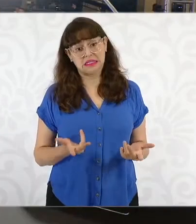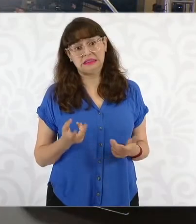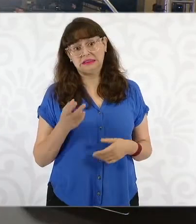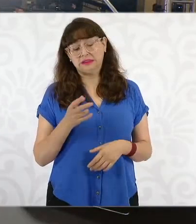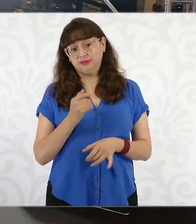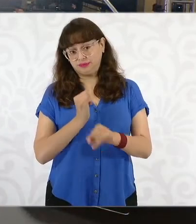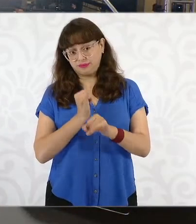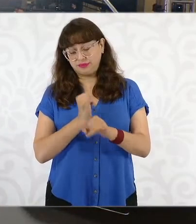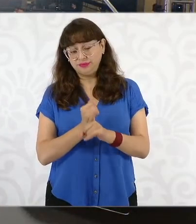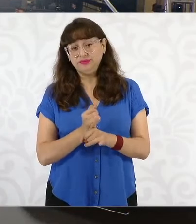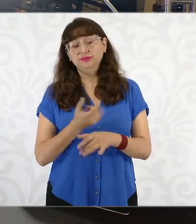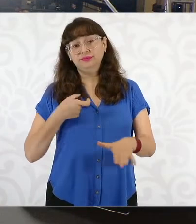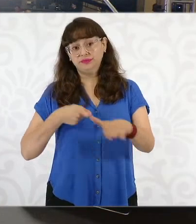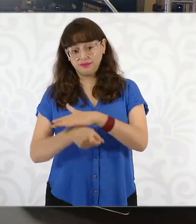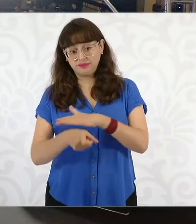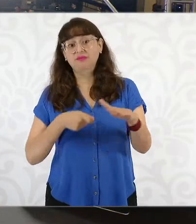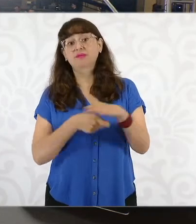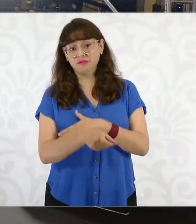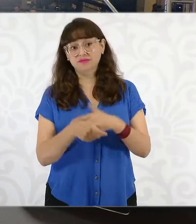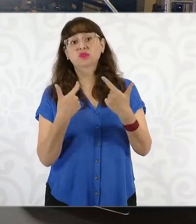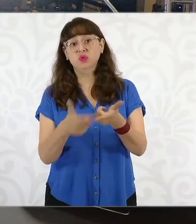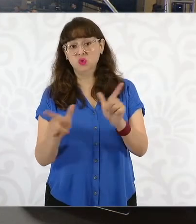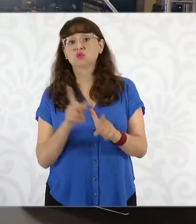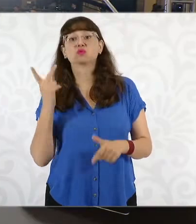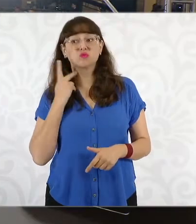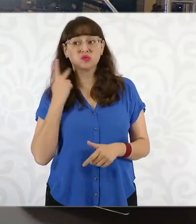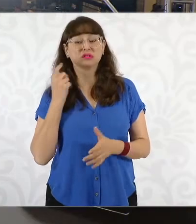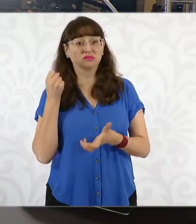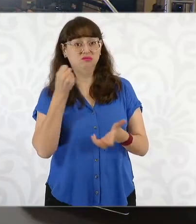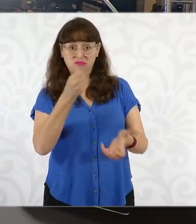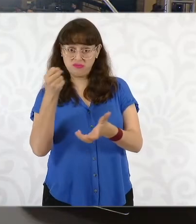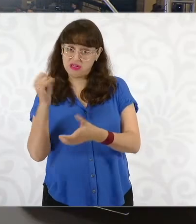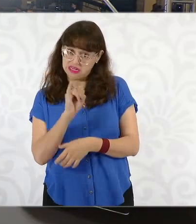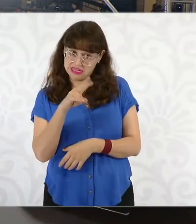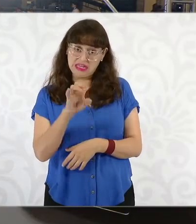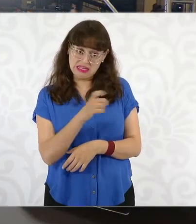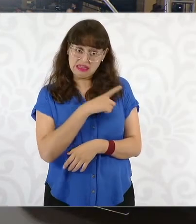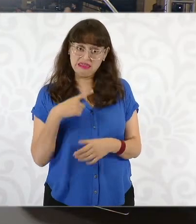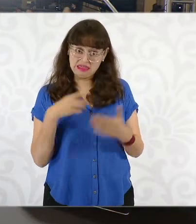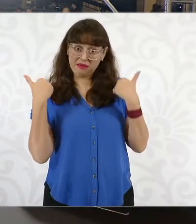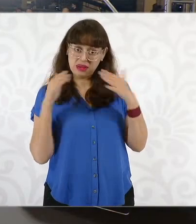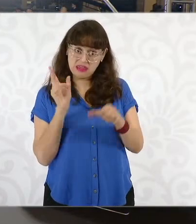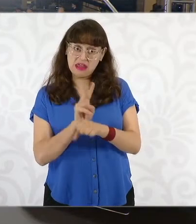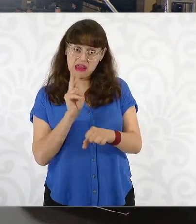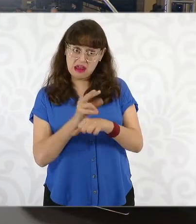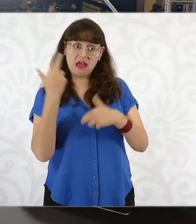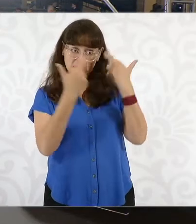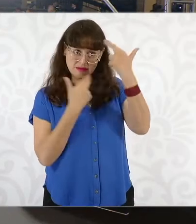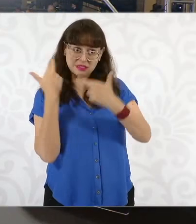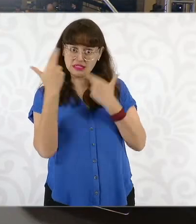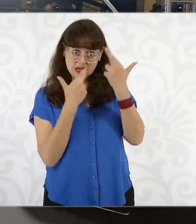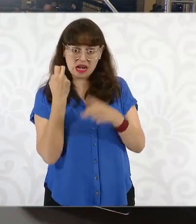las redes sociales viene de los partidos políticos. El INE tendría que hacer su parte. Ese